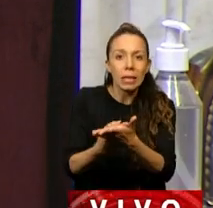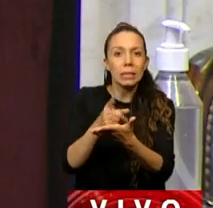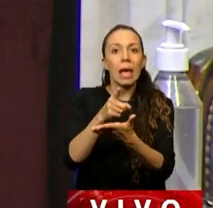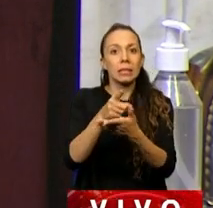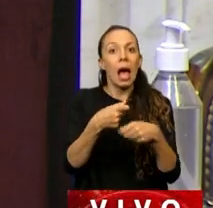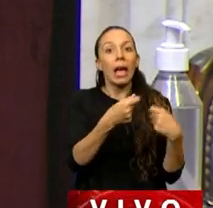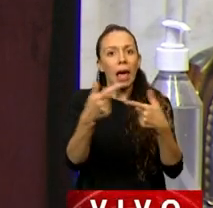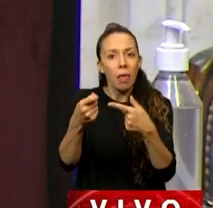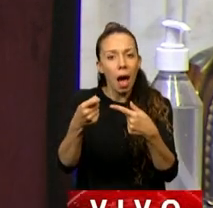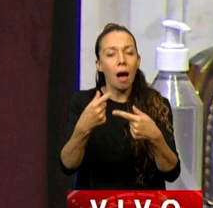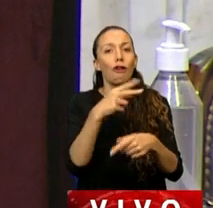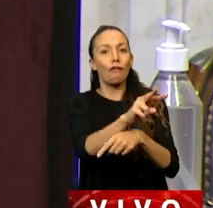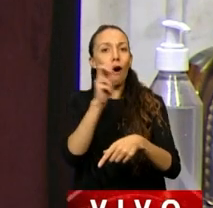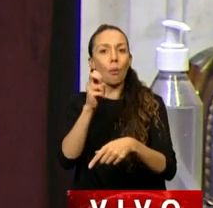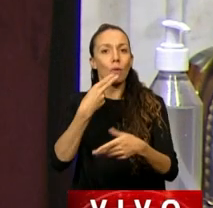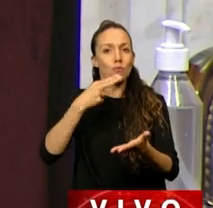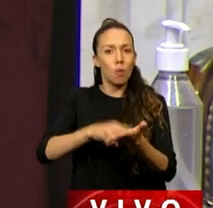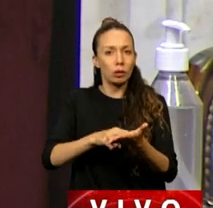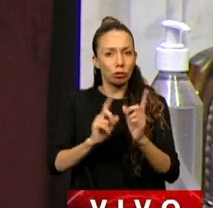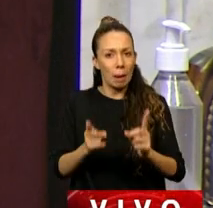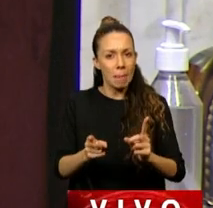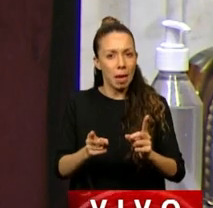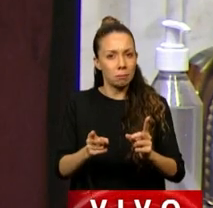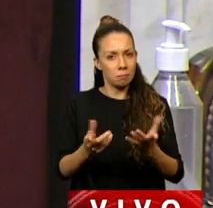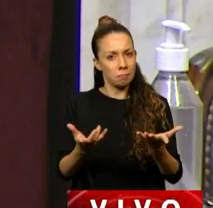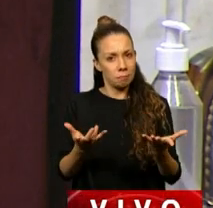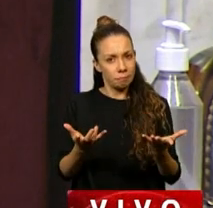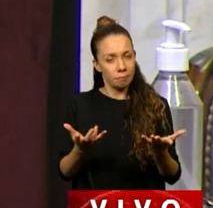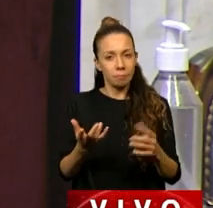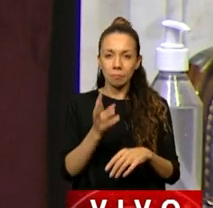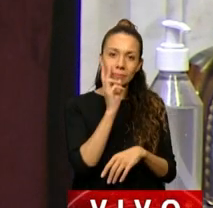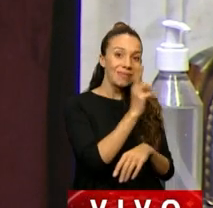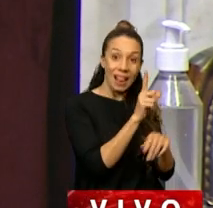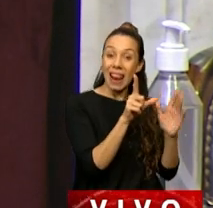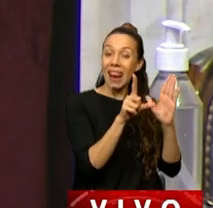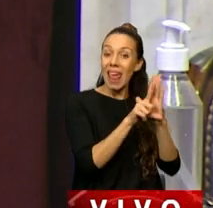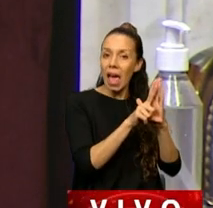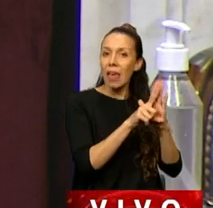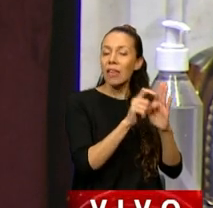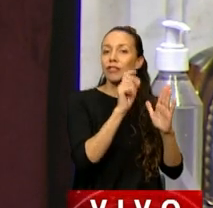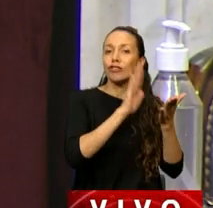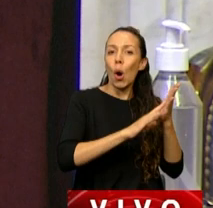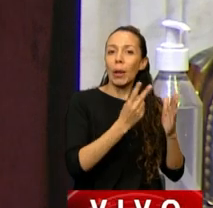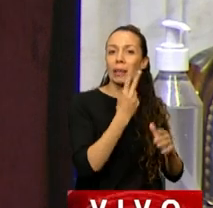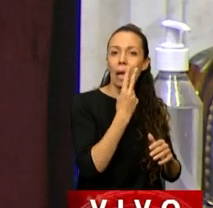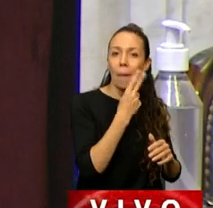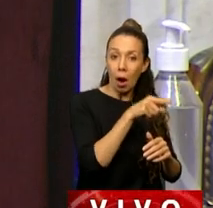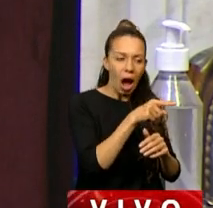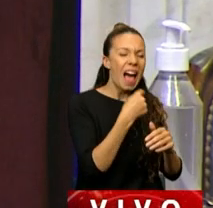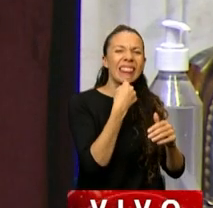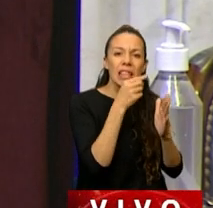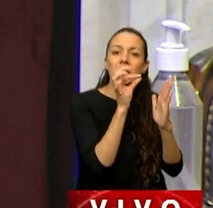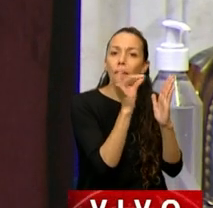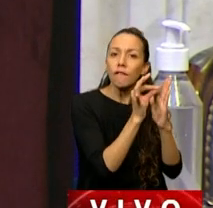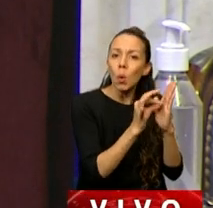va a estar la tasa. Cuando miramos la ley de tabaco, se establece cuánto de alquitrán, cuánto de nicotina. Acá